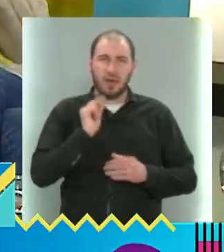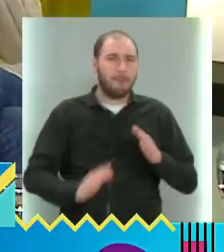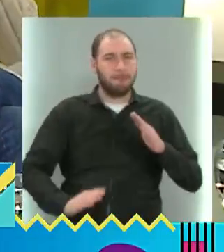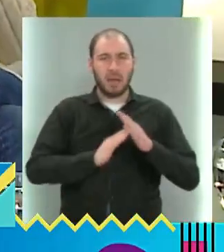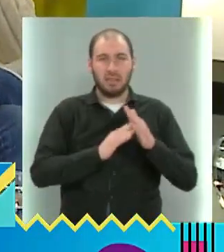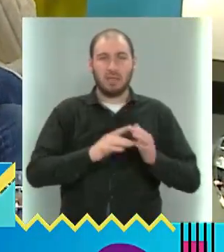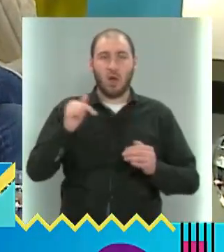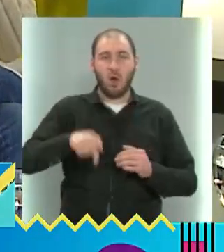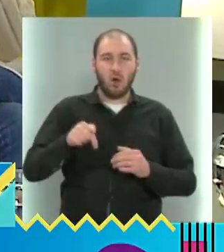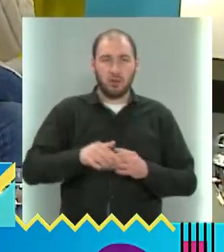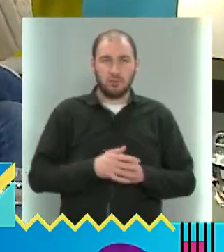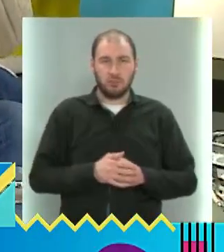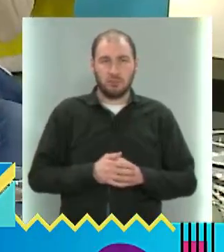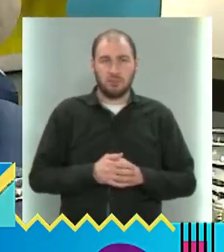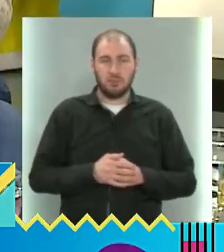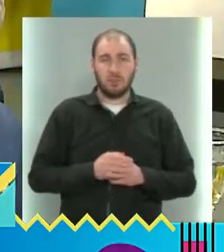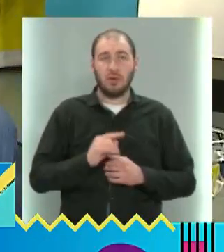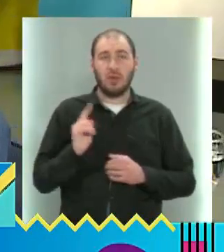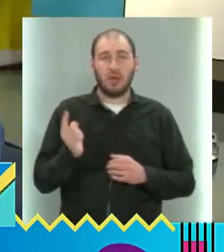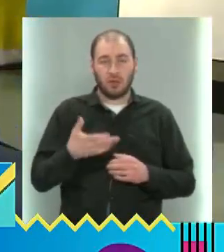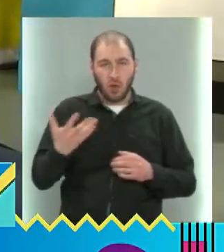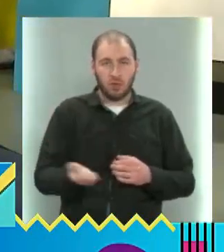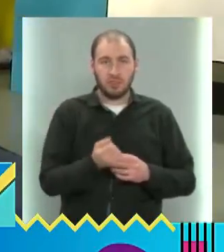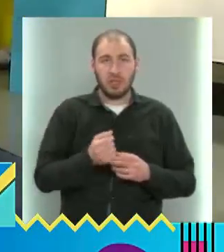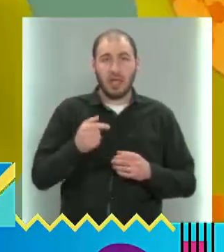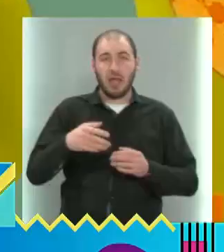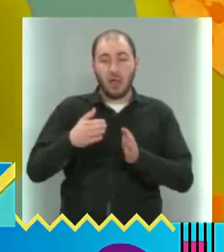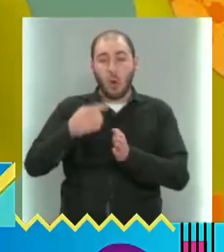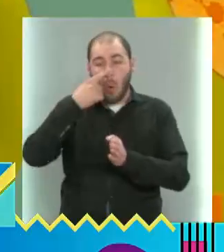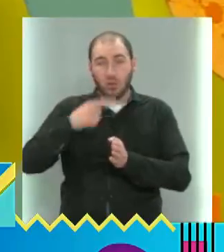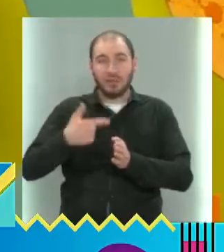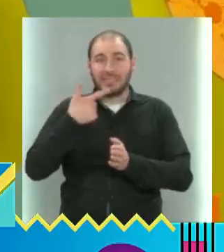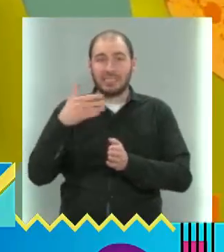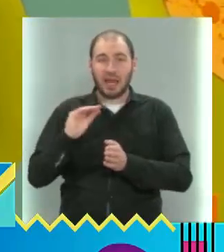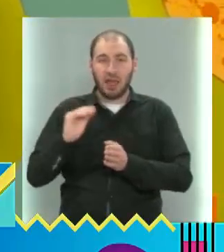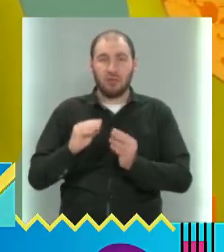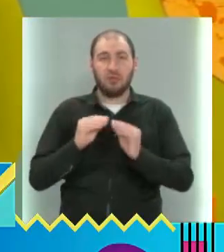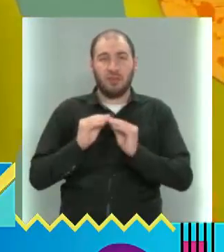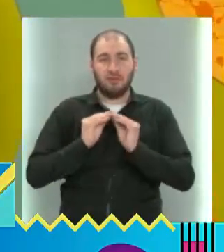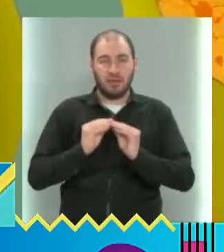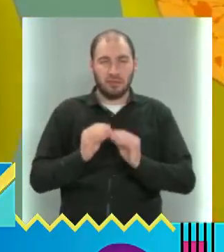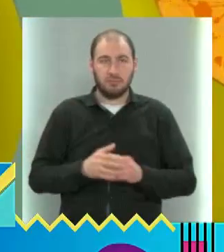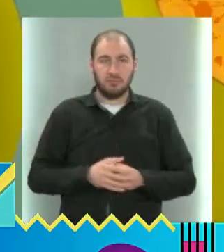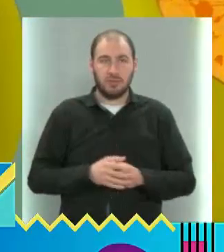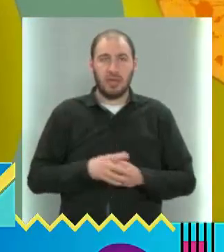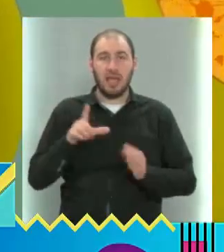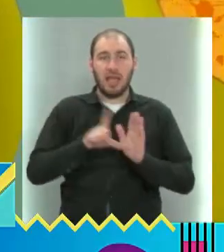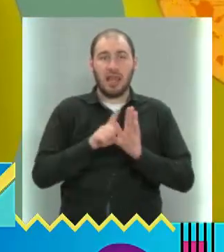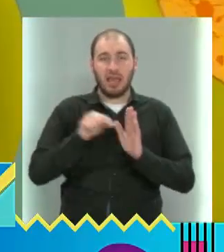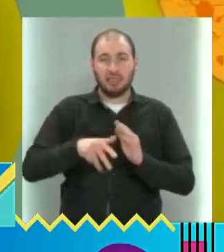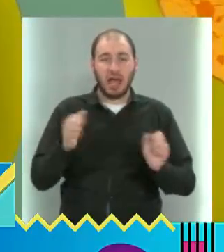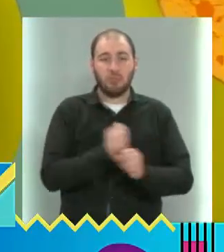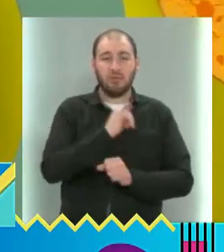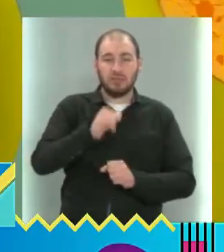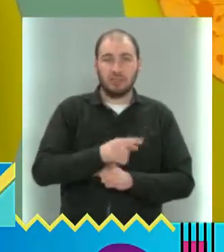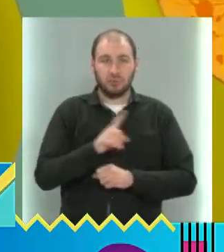histórico que hoy que se haya llegado ya en su última instancia al Senado a debatir si esta ley sale o